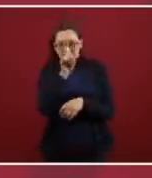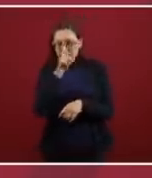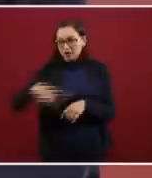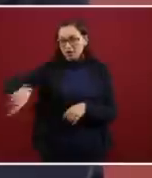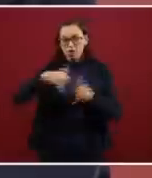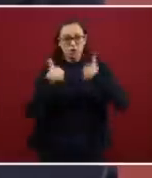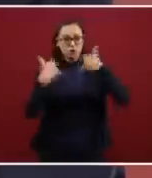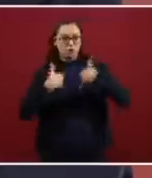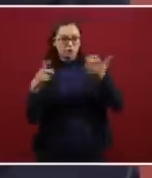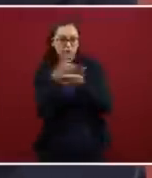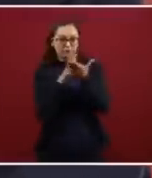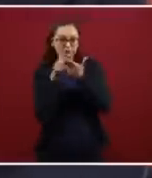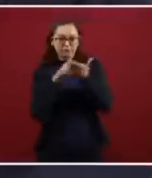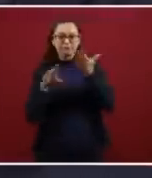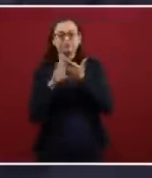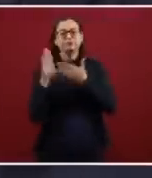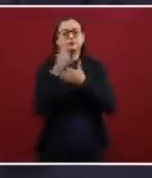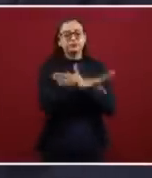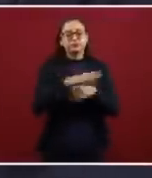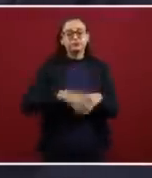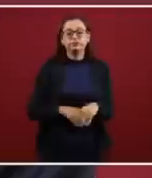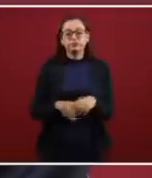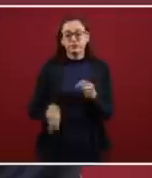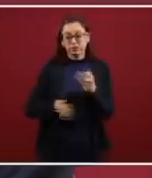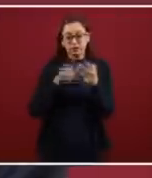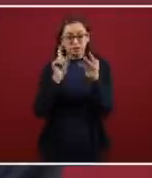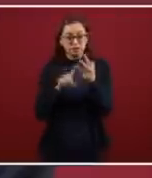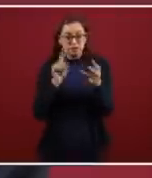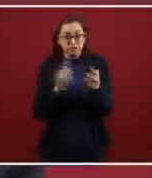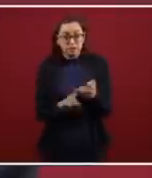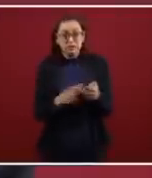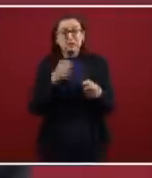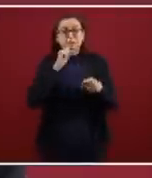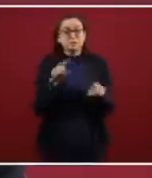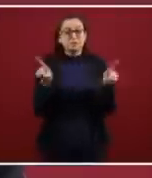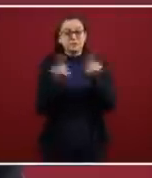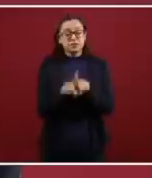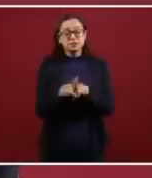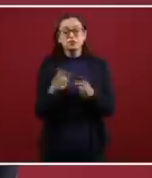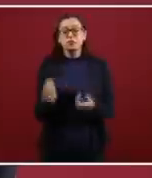tercero, informan sobre alimentación sana